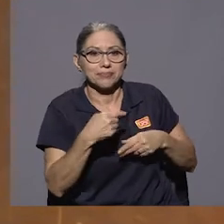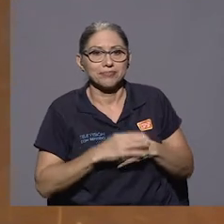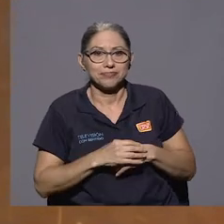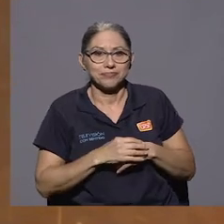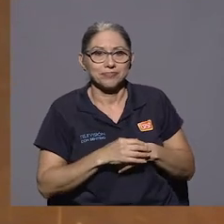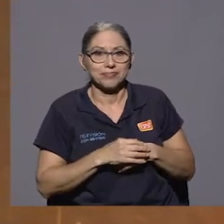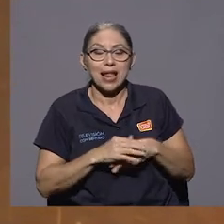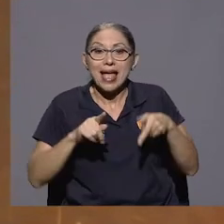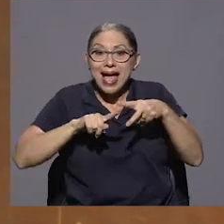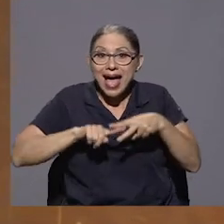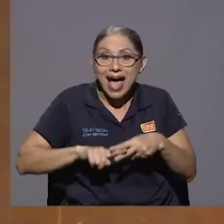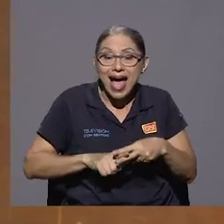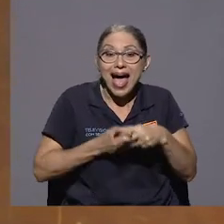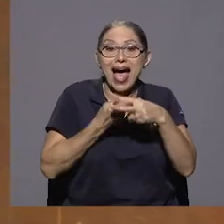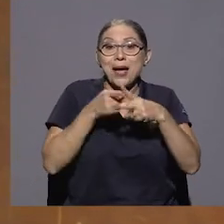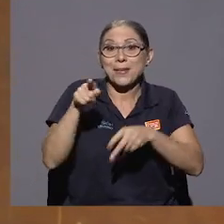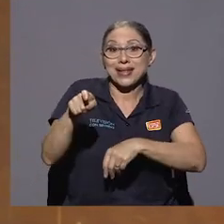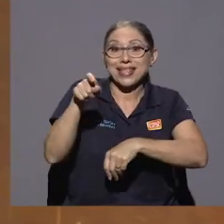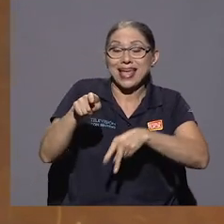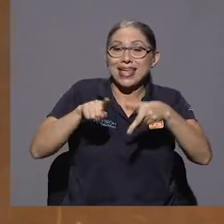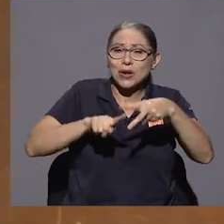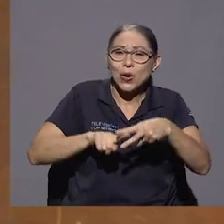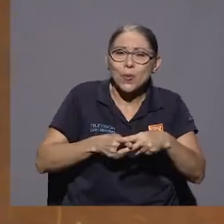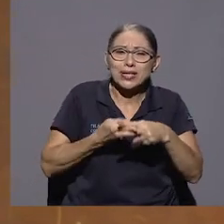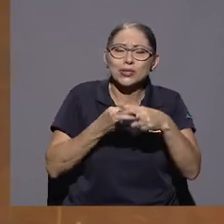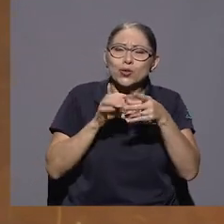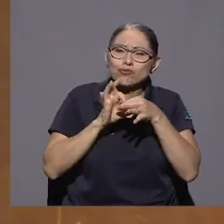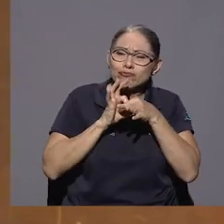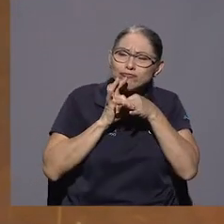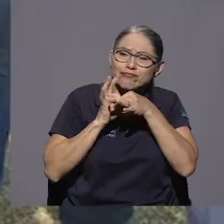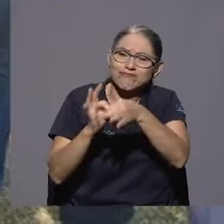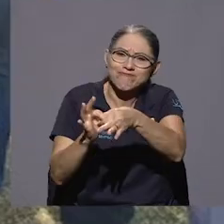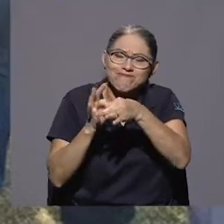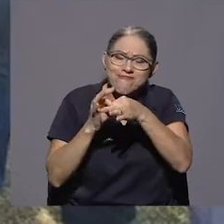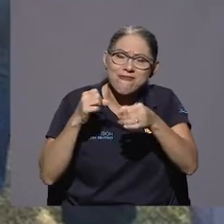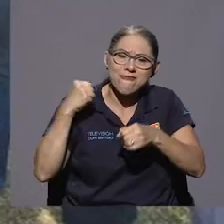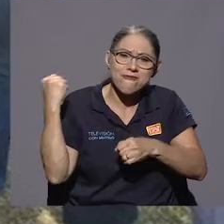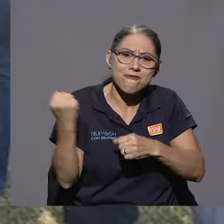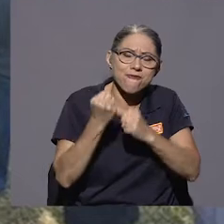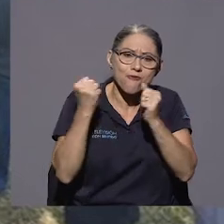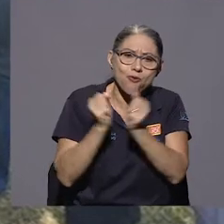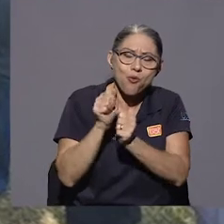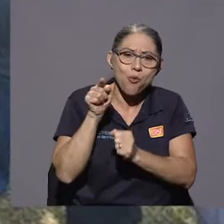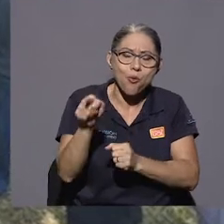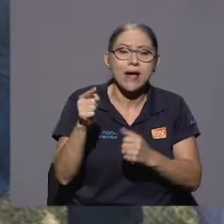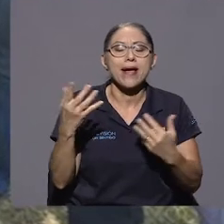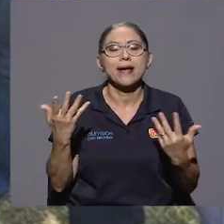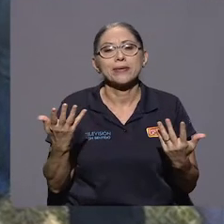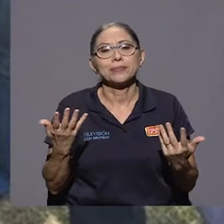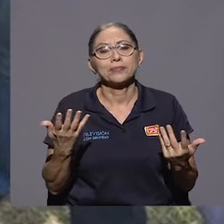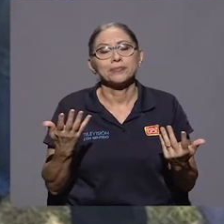ahí comenzó tal vez la relación más intensa con ella, porque